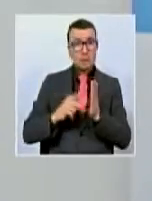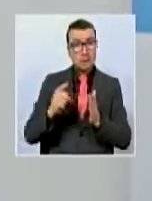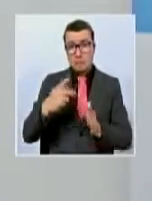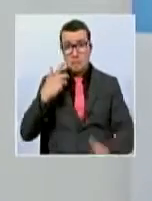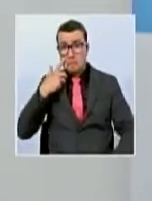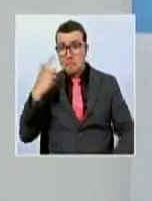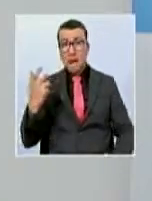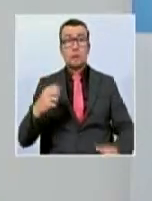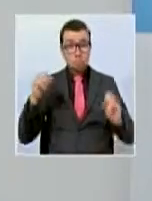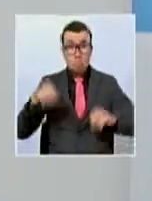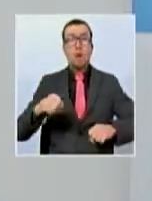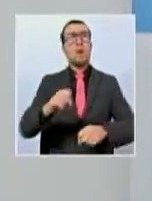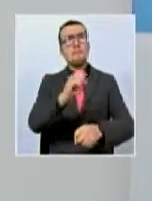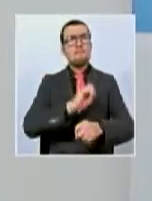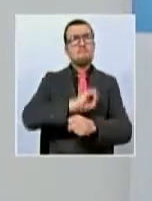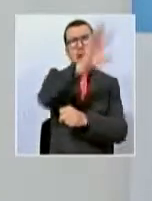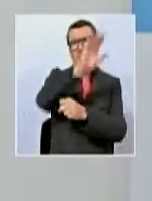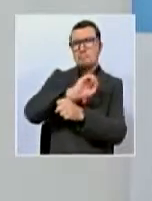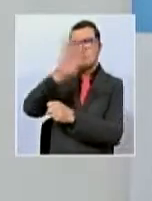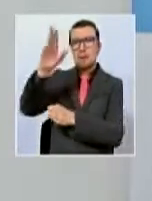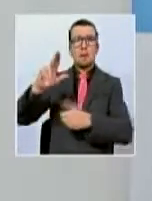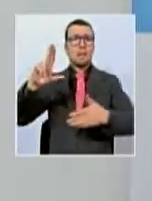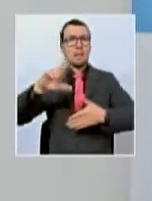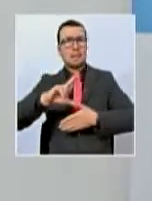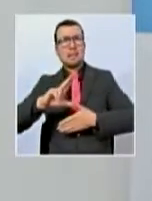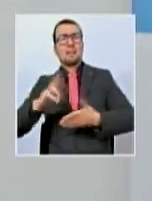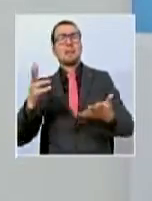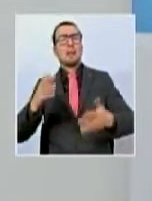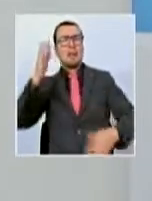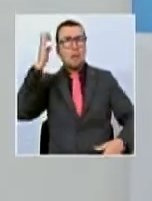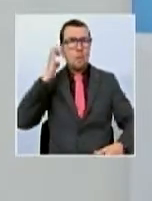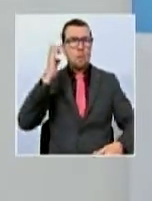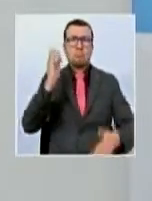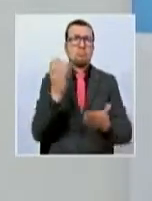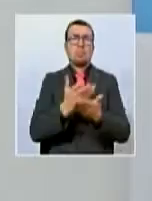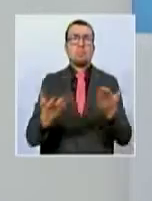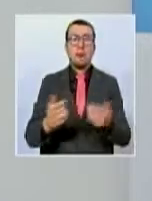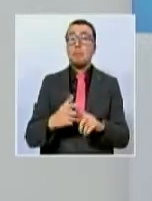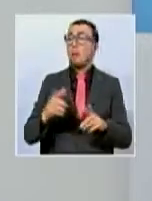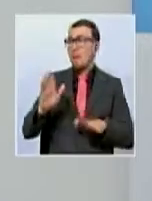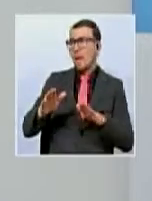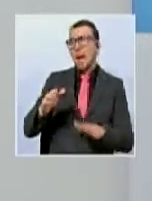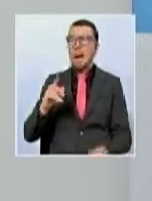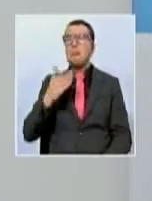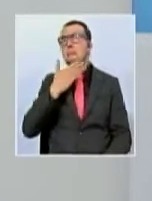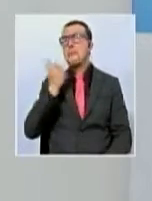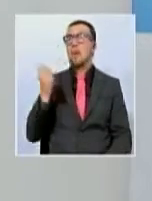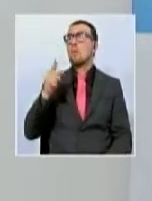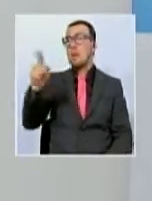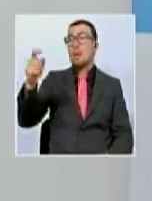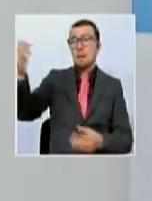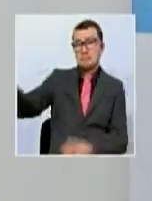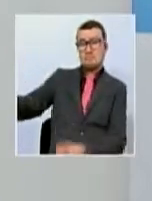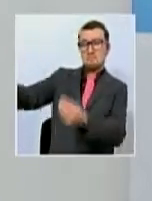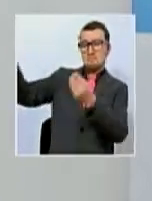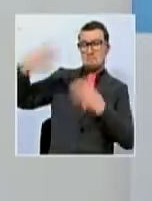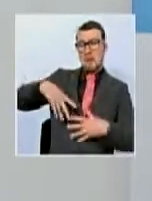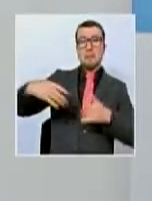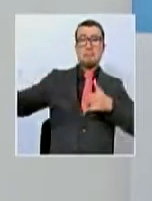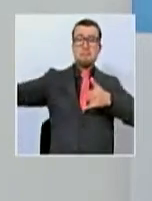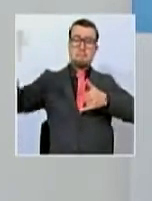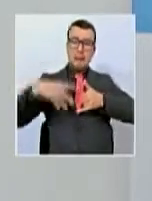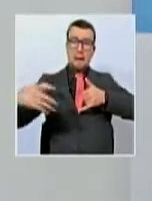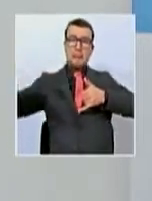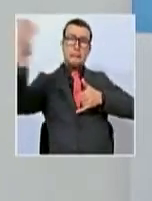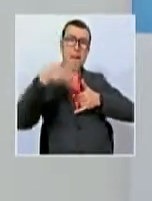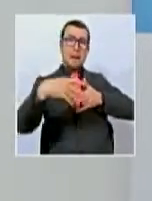para exportar a Latinoamérica, Europa. Pero muchas veces preferimos consumir productos de otros países.